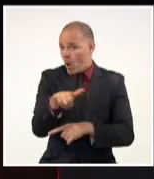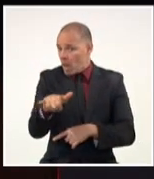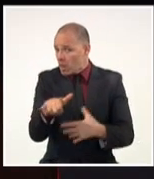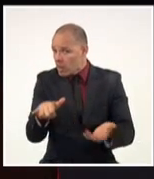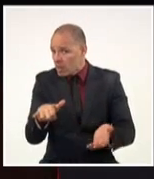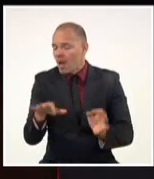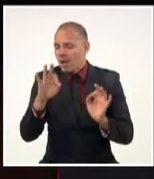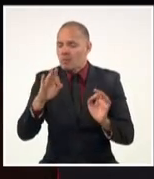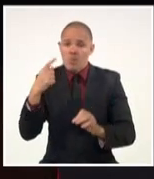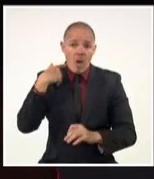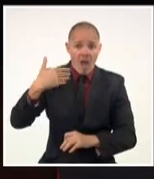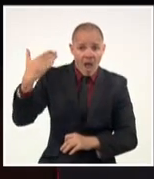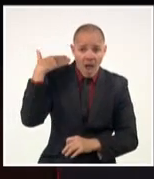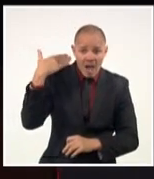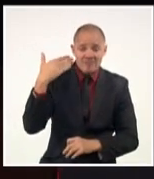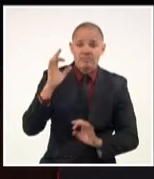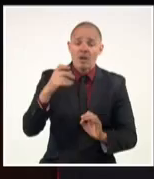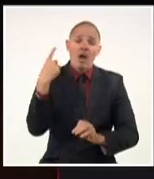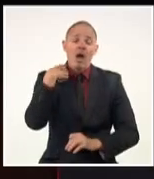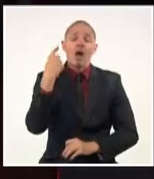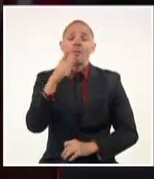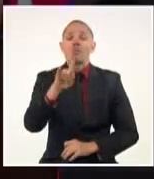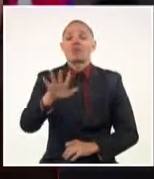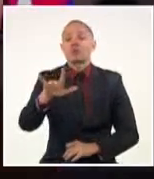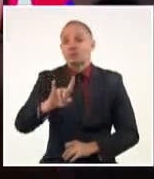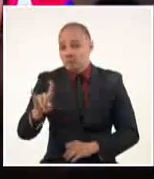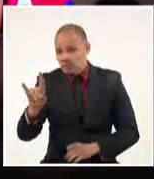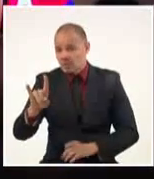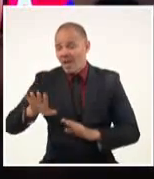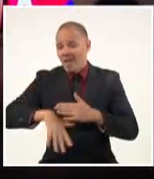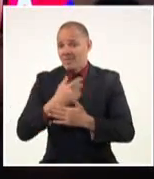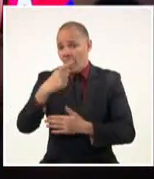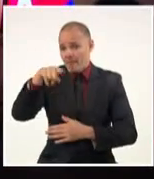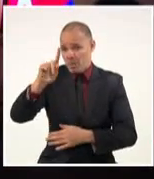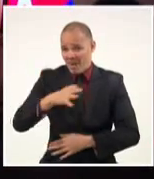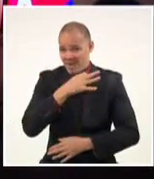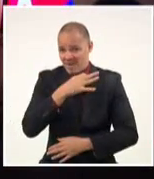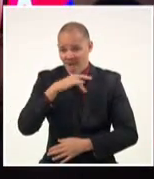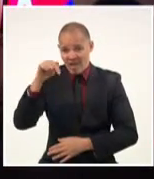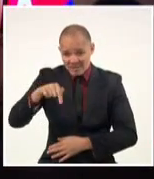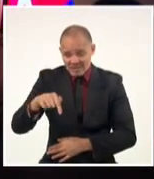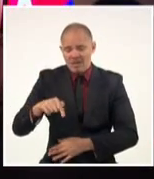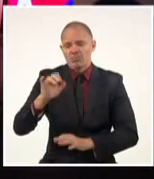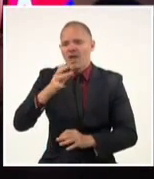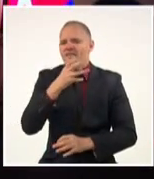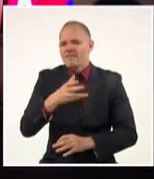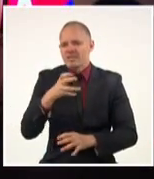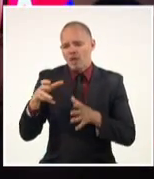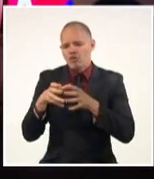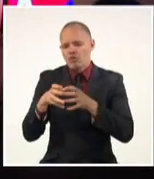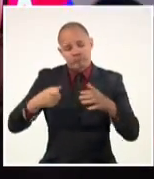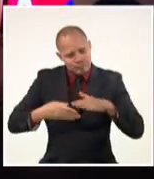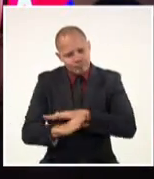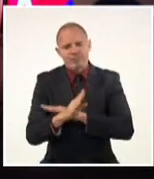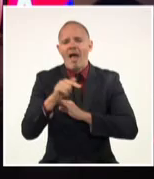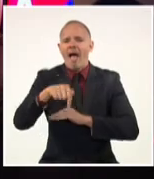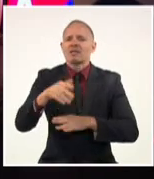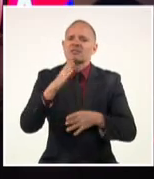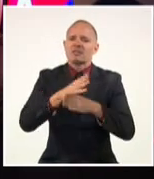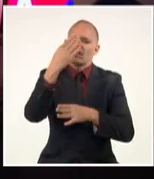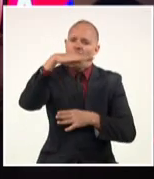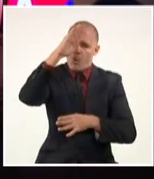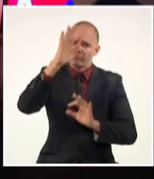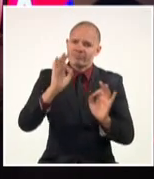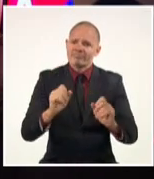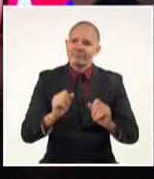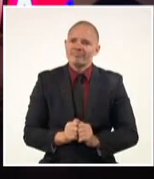a Santiago. Siempre que visitamos esta ciudad, nos emociona mirar este balcón desde